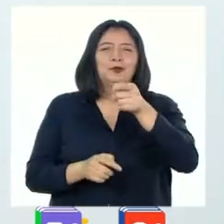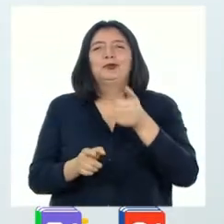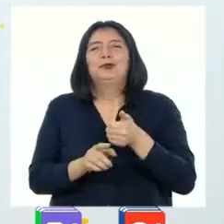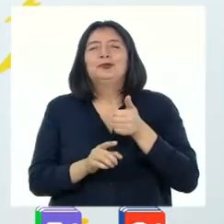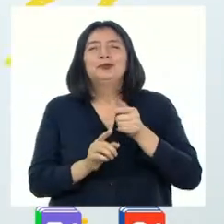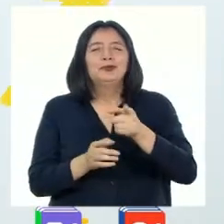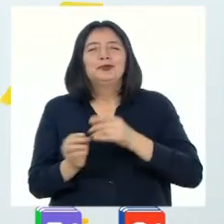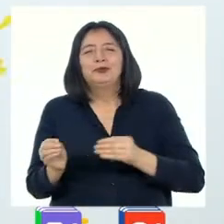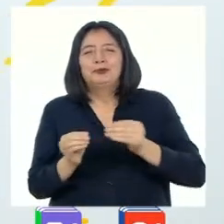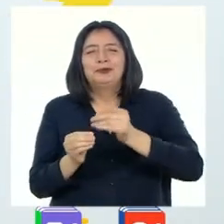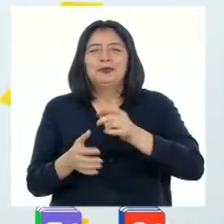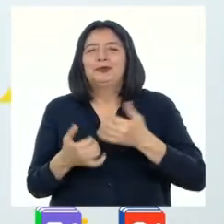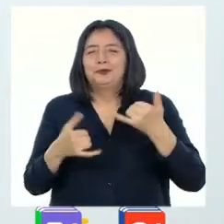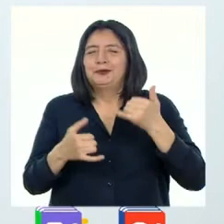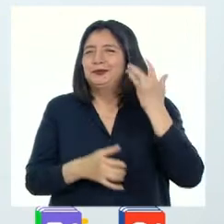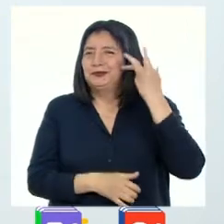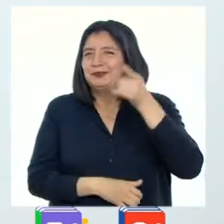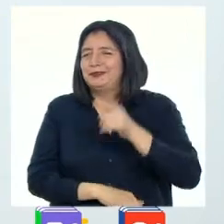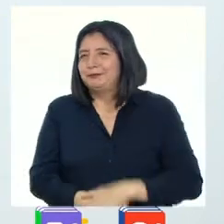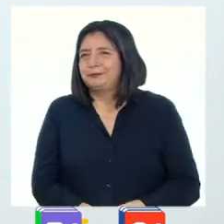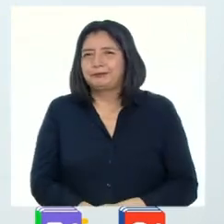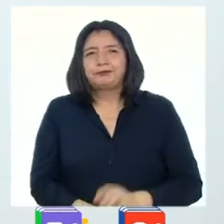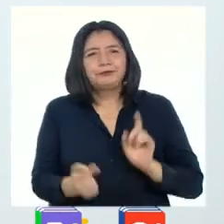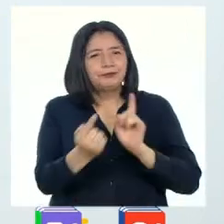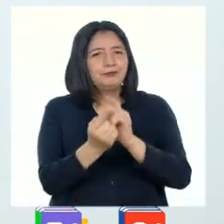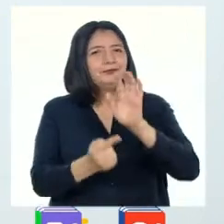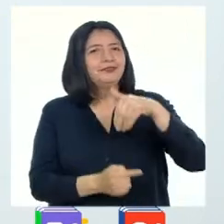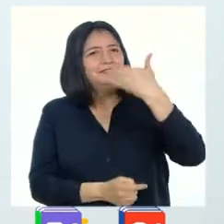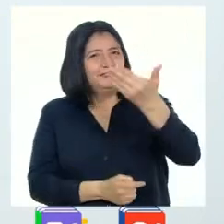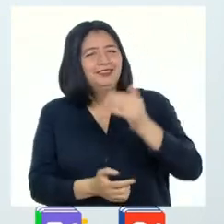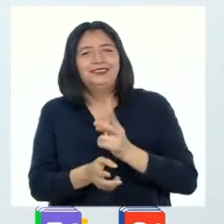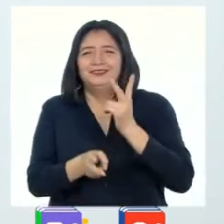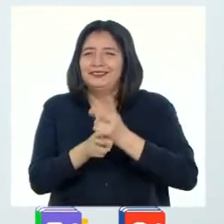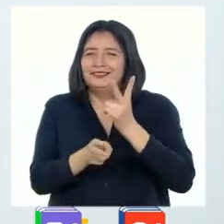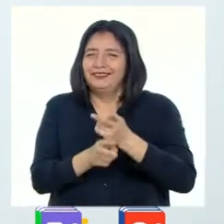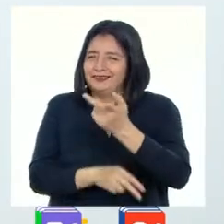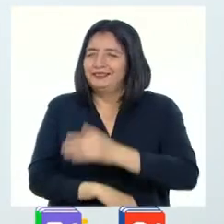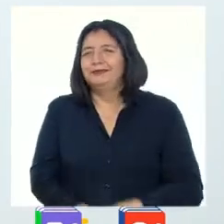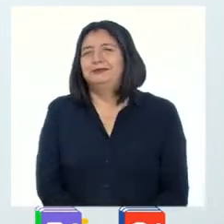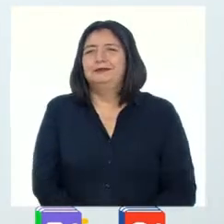coreografía jugando con estos sonidos. Nos vemos pronto, cuídense mucho.